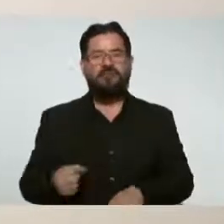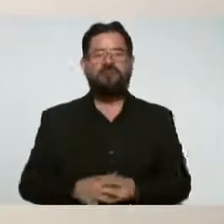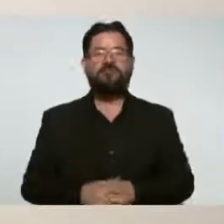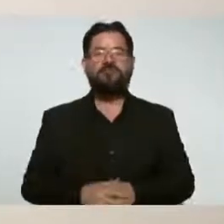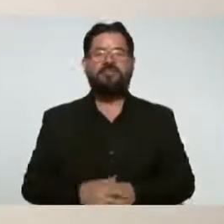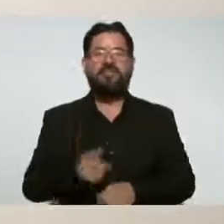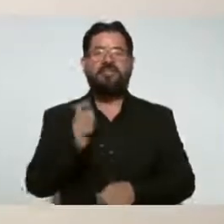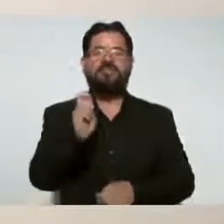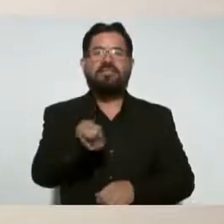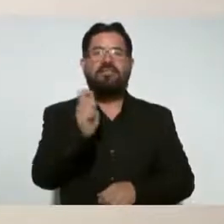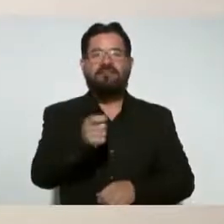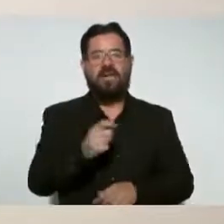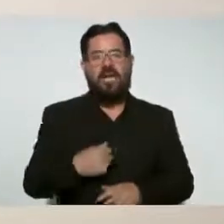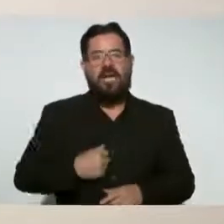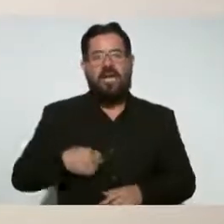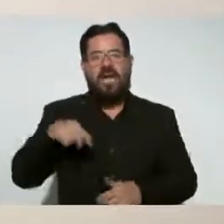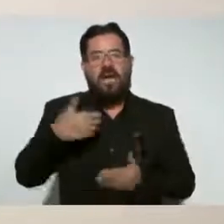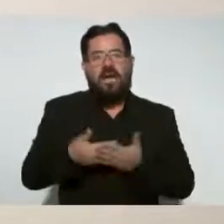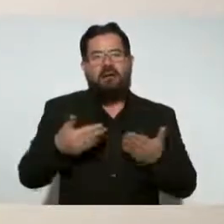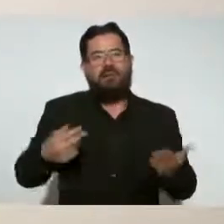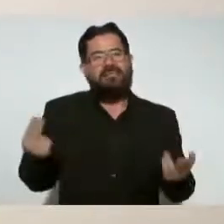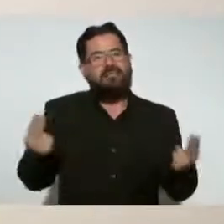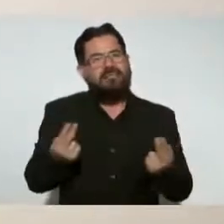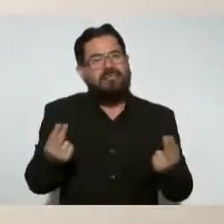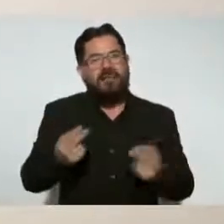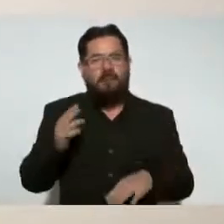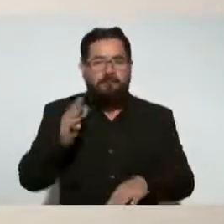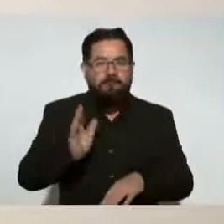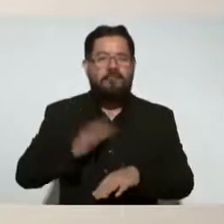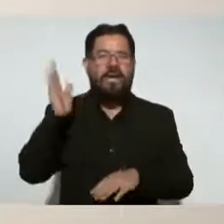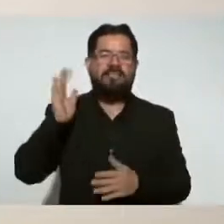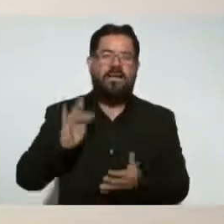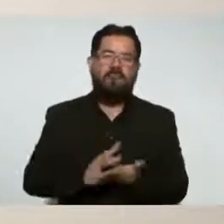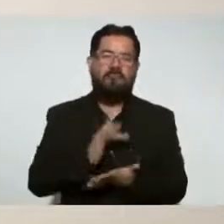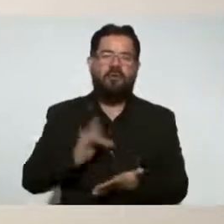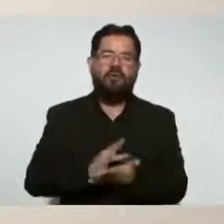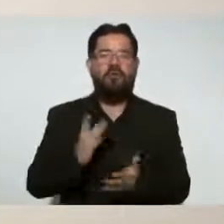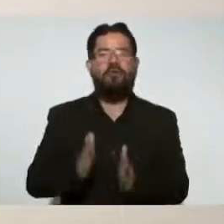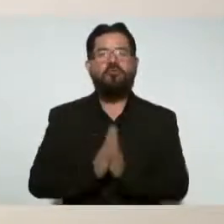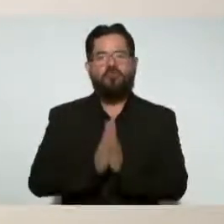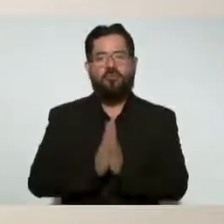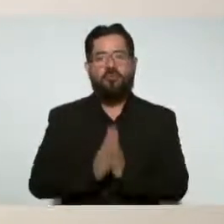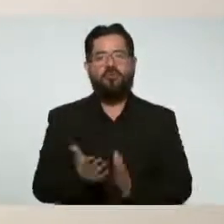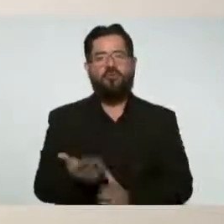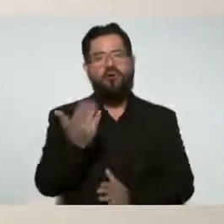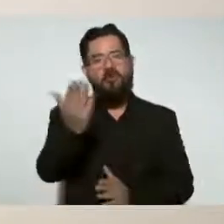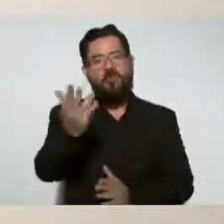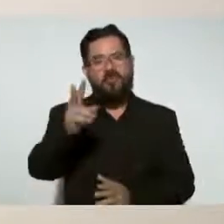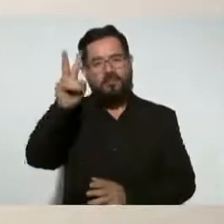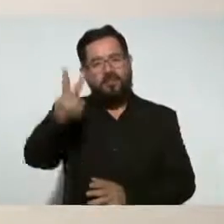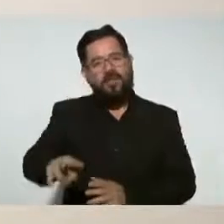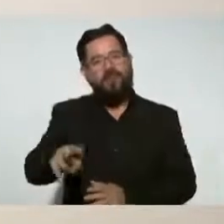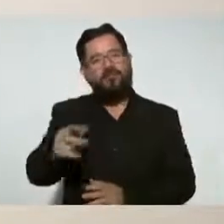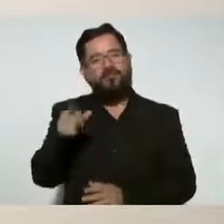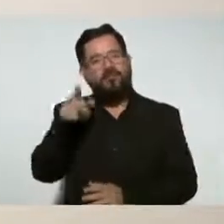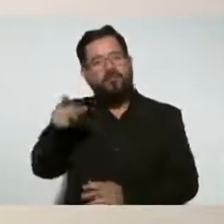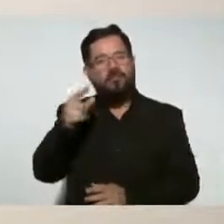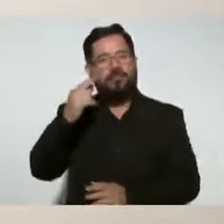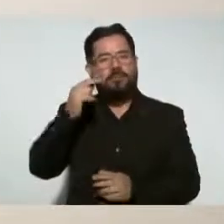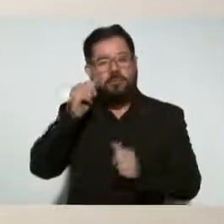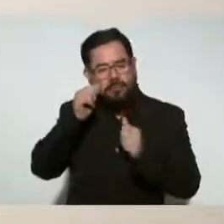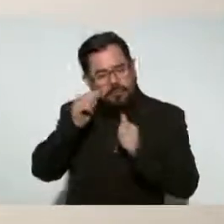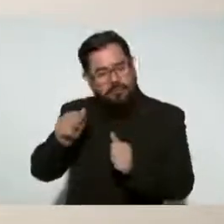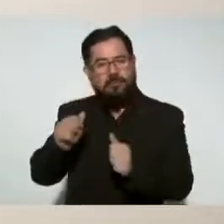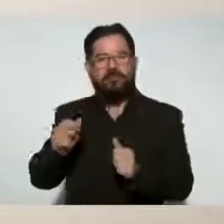¿Qué significa, presidente? Que ahora necesitamos equiparlo. Yo le pido de la manera más atenta y en nombre de